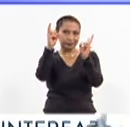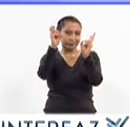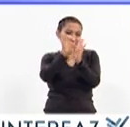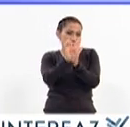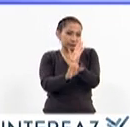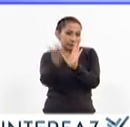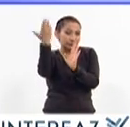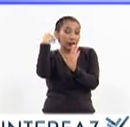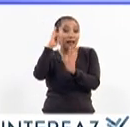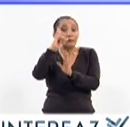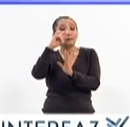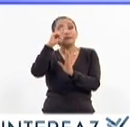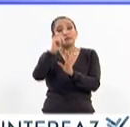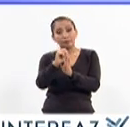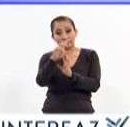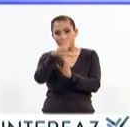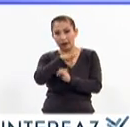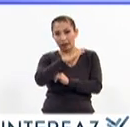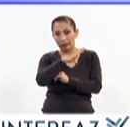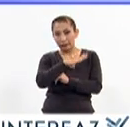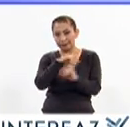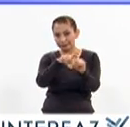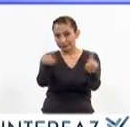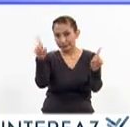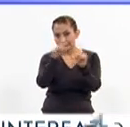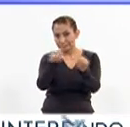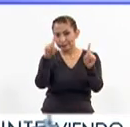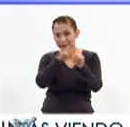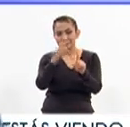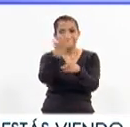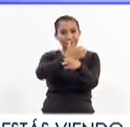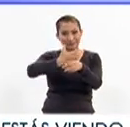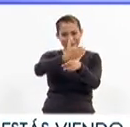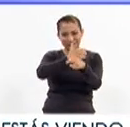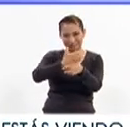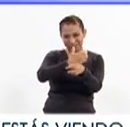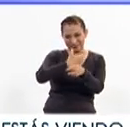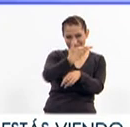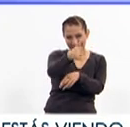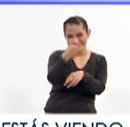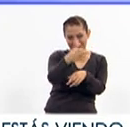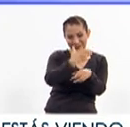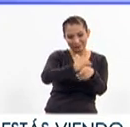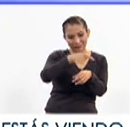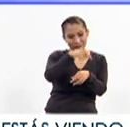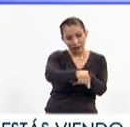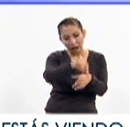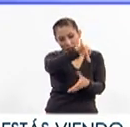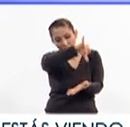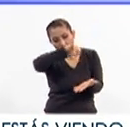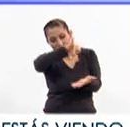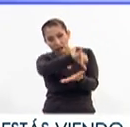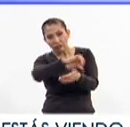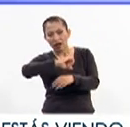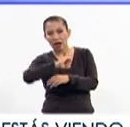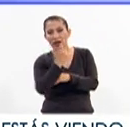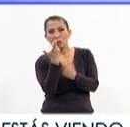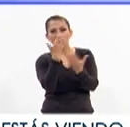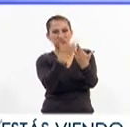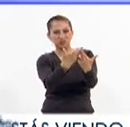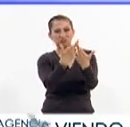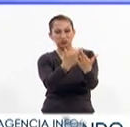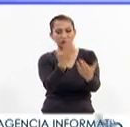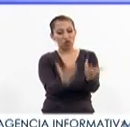caso, en el Politécnico Nacional tenemos diferentes cafeterías y esas cafeterías tienen aceite residual de